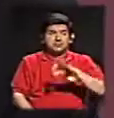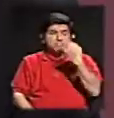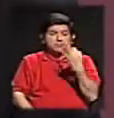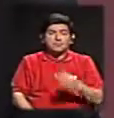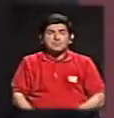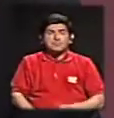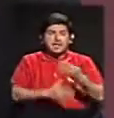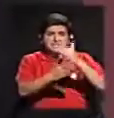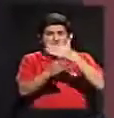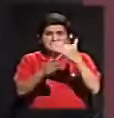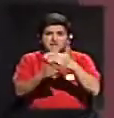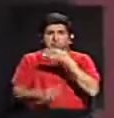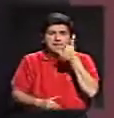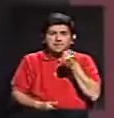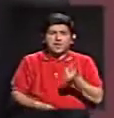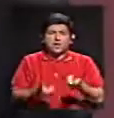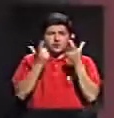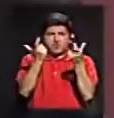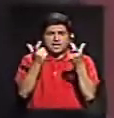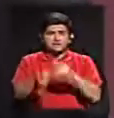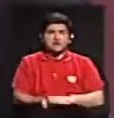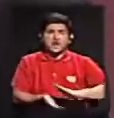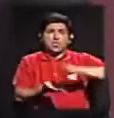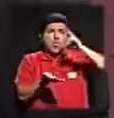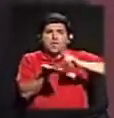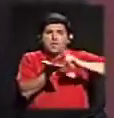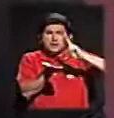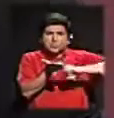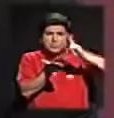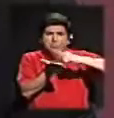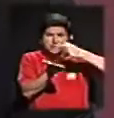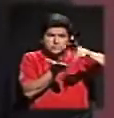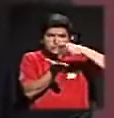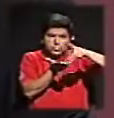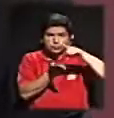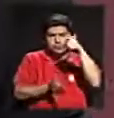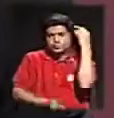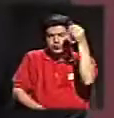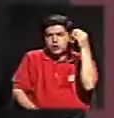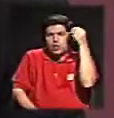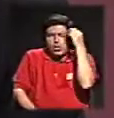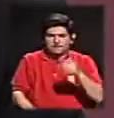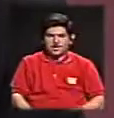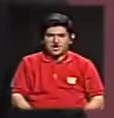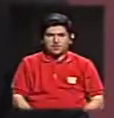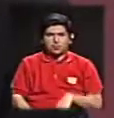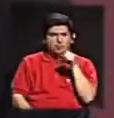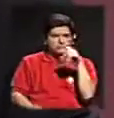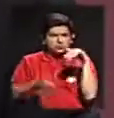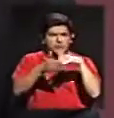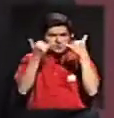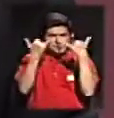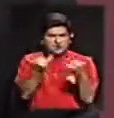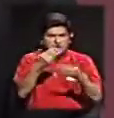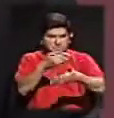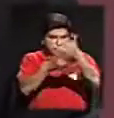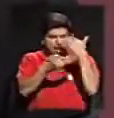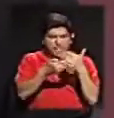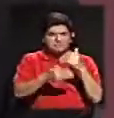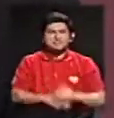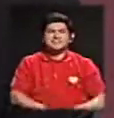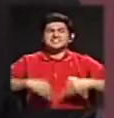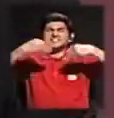la riqueza, o el aumento en los impuestos? ¿Cuál debe ser, en su opinión, y a partir de lo que ustedes han estudiado, digamos,